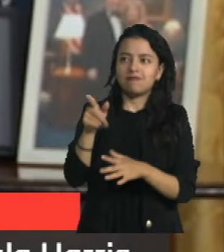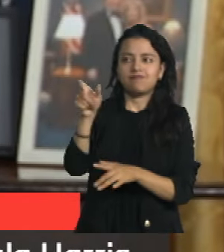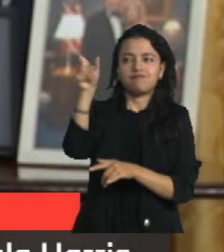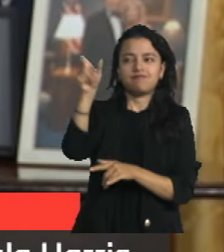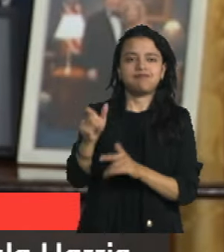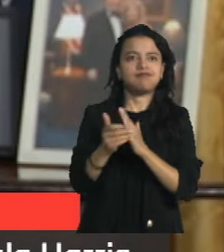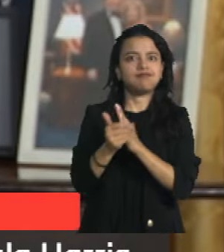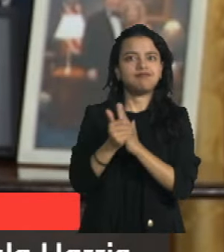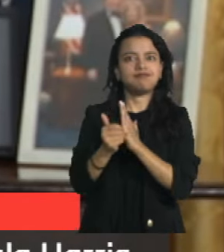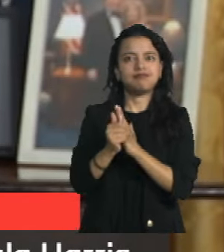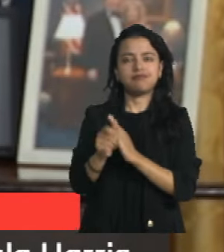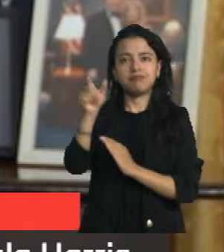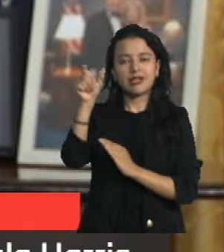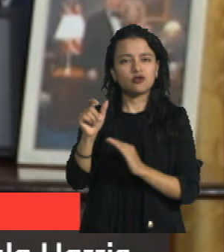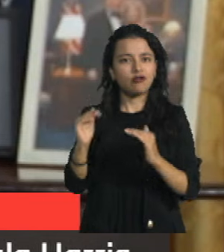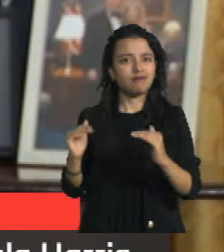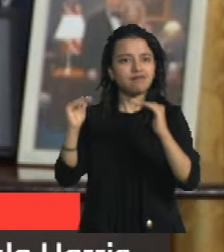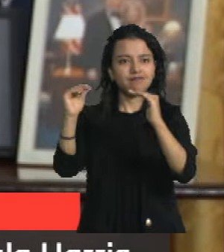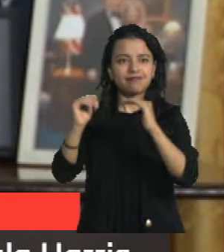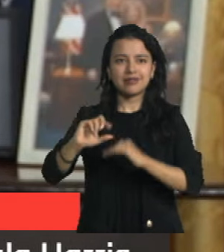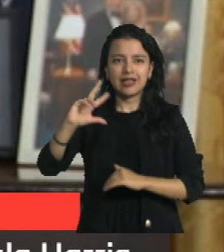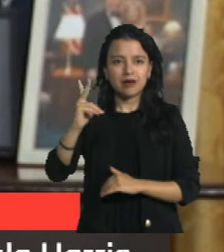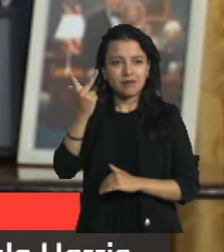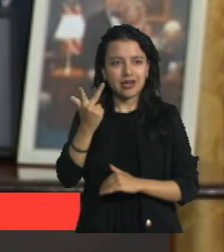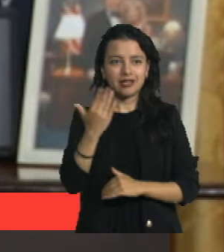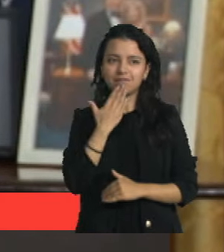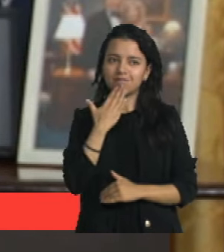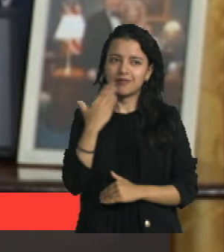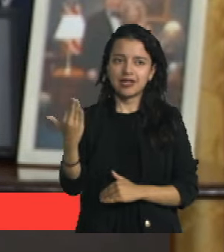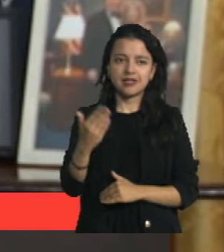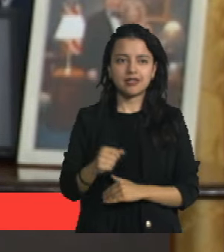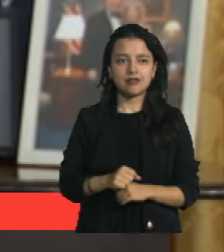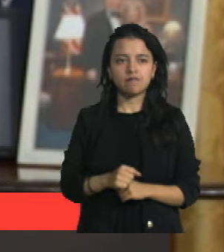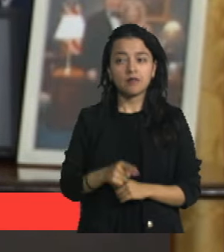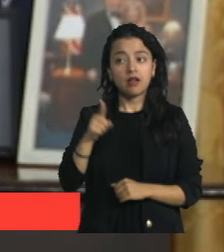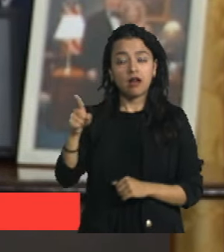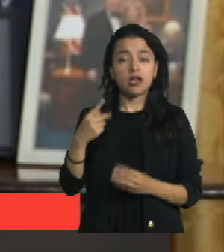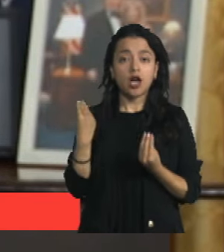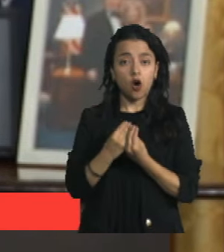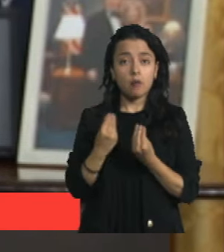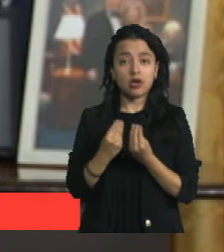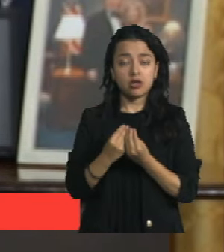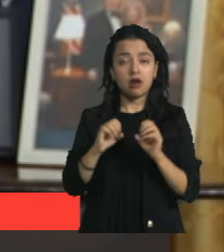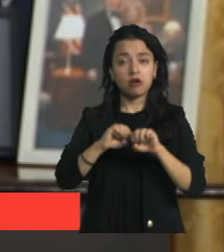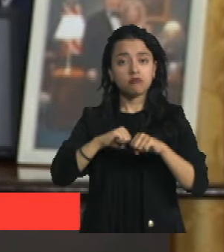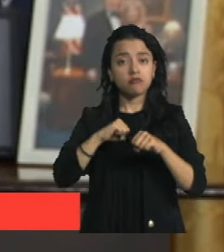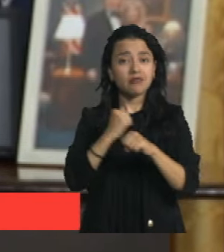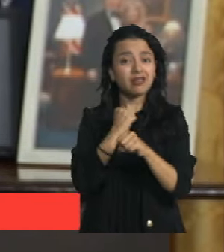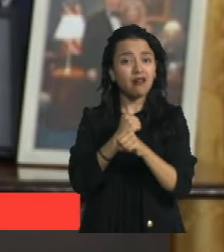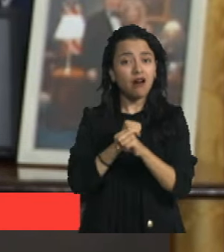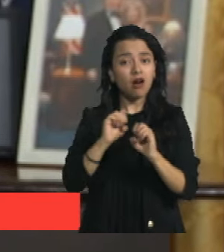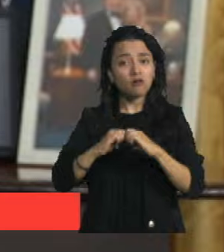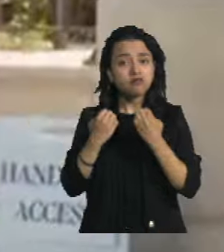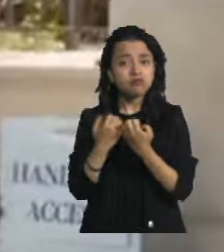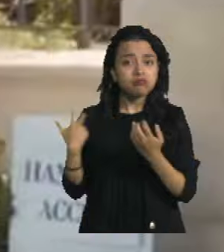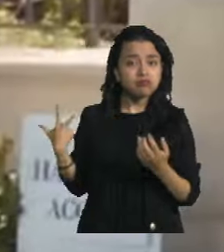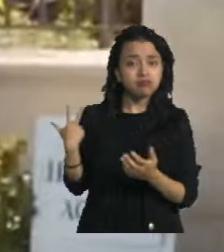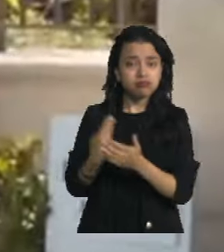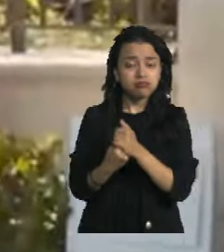She's experienced, she's tough, she's capable. She's been an incredible partner to me and